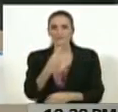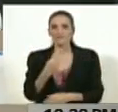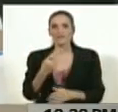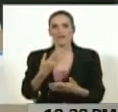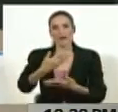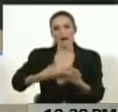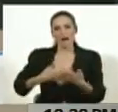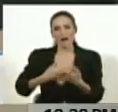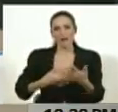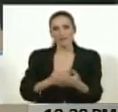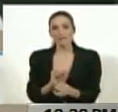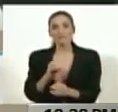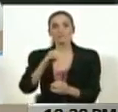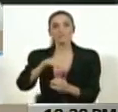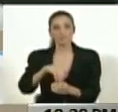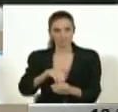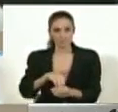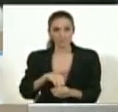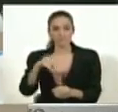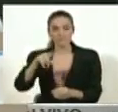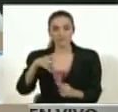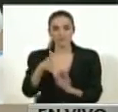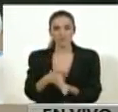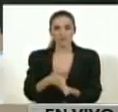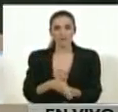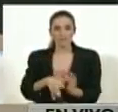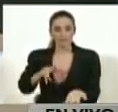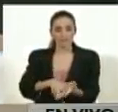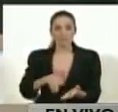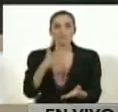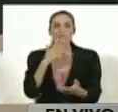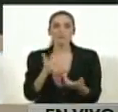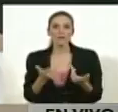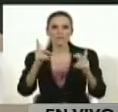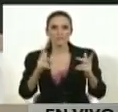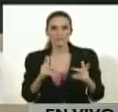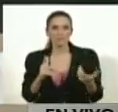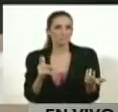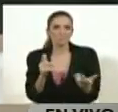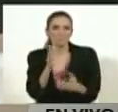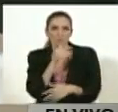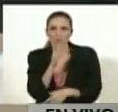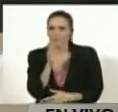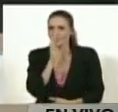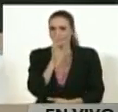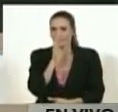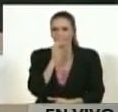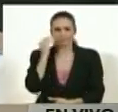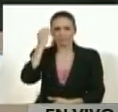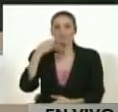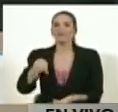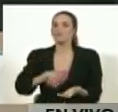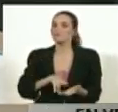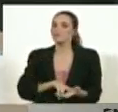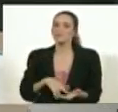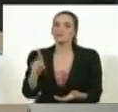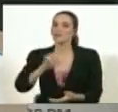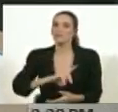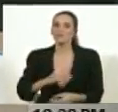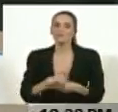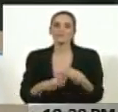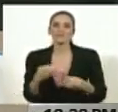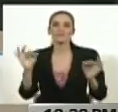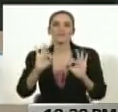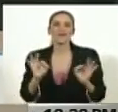en la carta inclusive para su aplicación o activación no está prevista y te repito no está en marcha